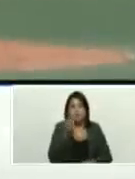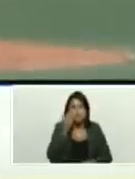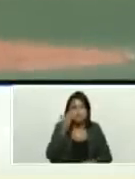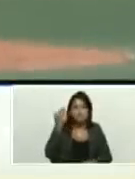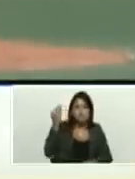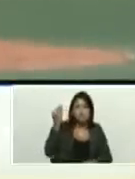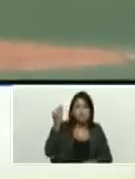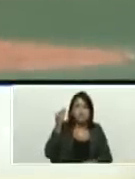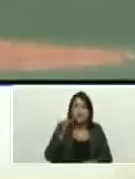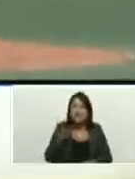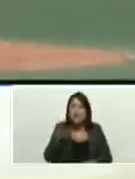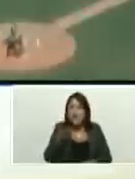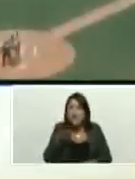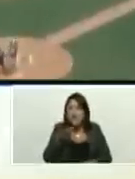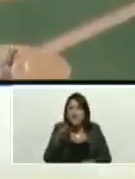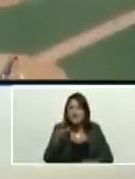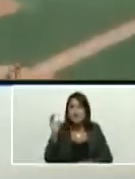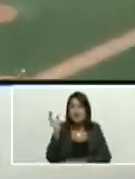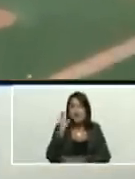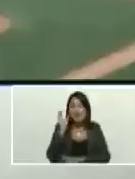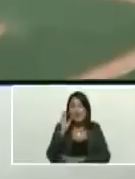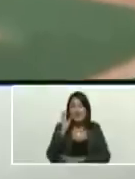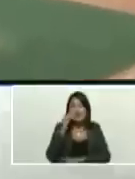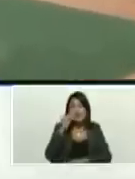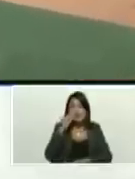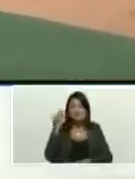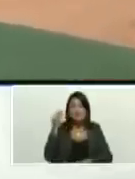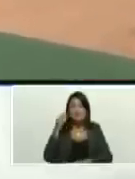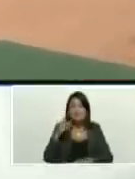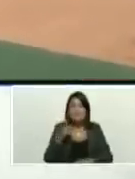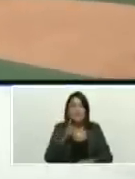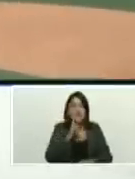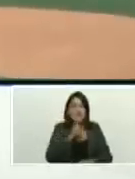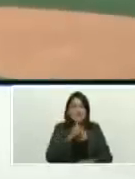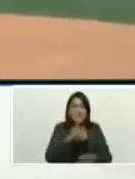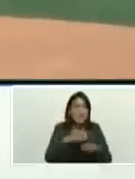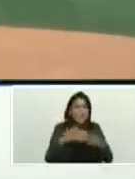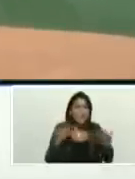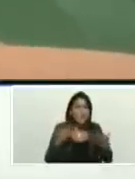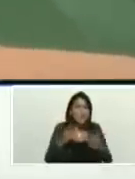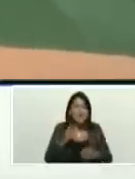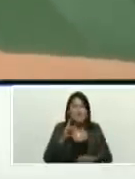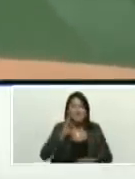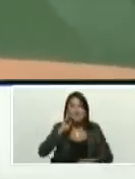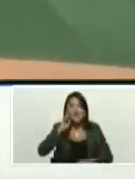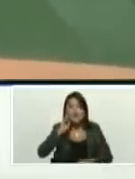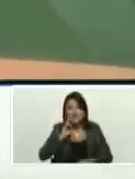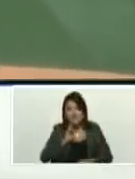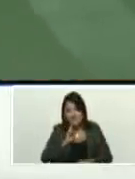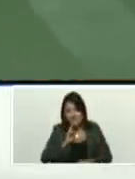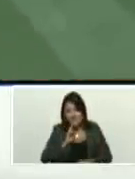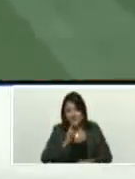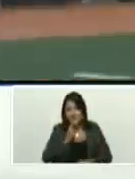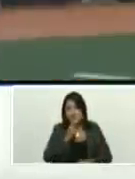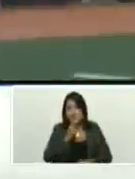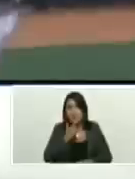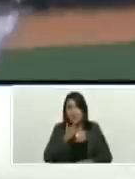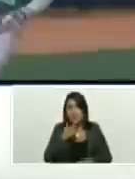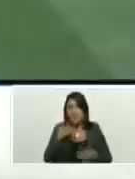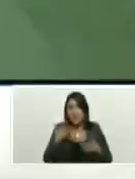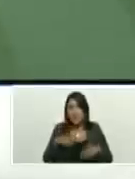de Caracas, el Monumental de Caracas que lleva el nombre del padre de la patria, Simón Bolívar. También bellísimas las